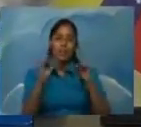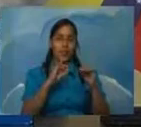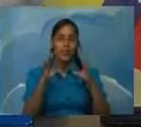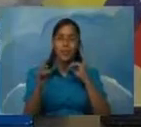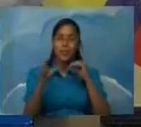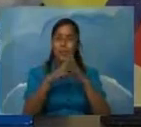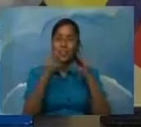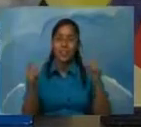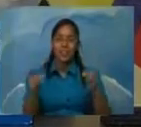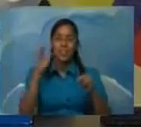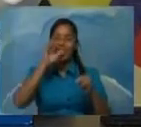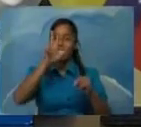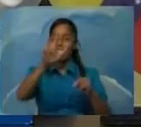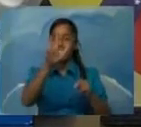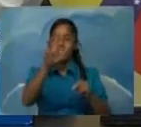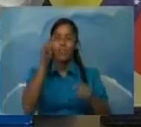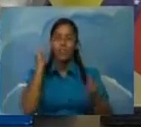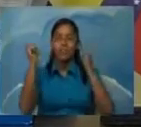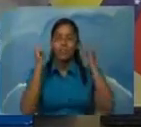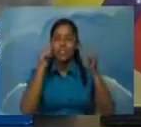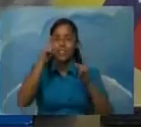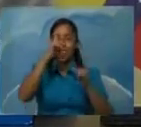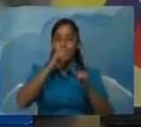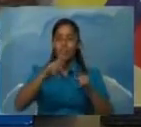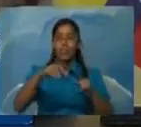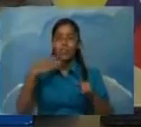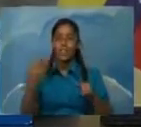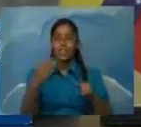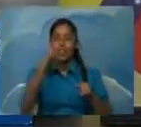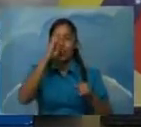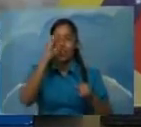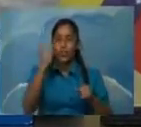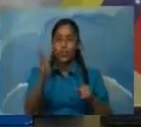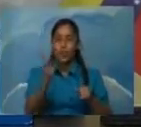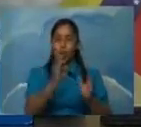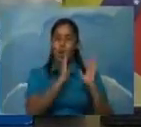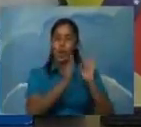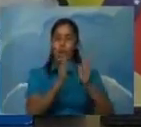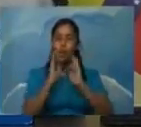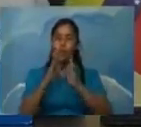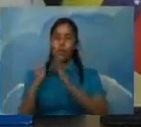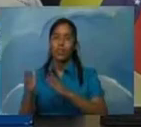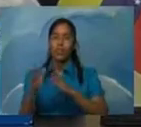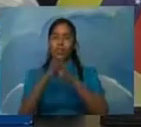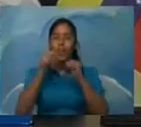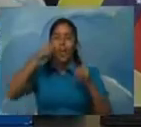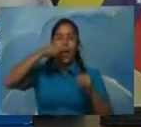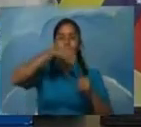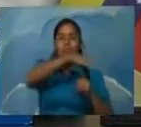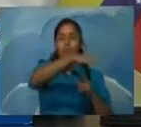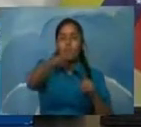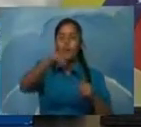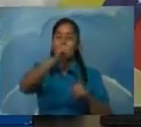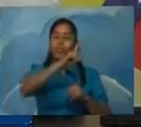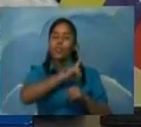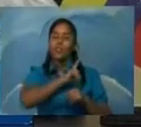de las tres fiestas anuales que Dios le ordenó al pueblo